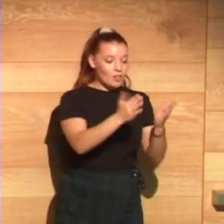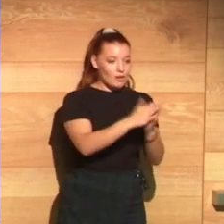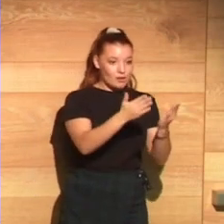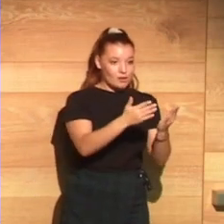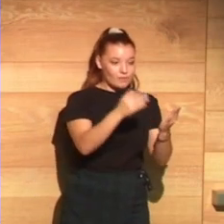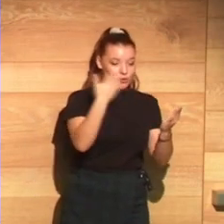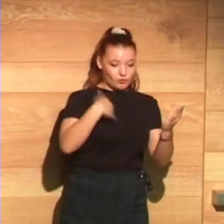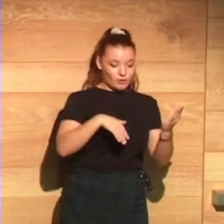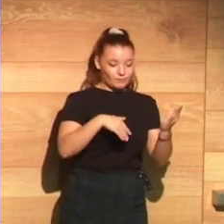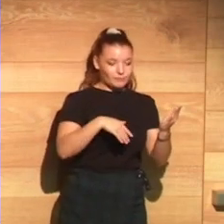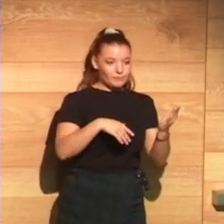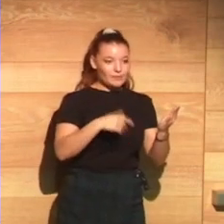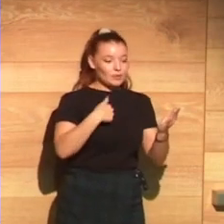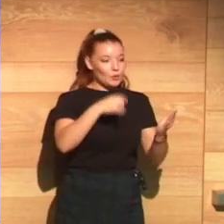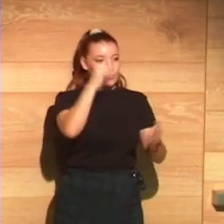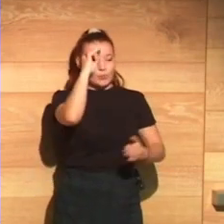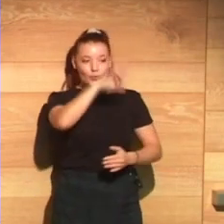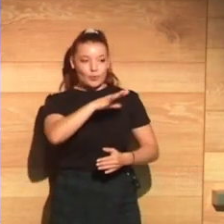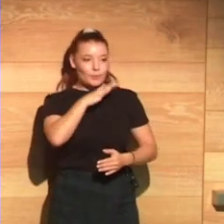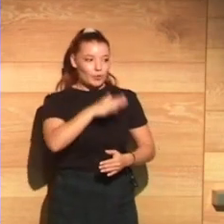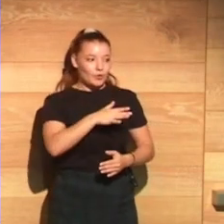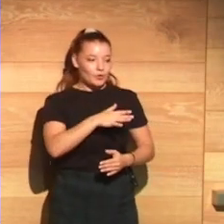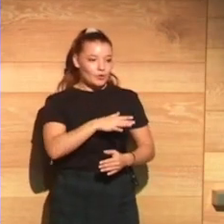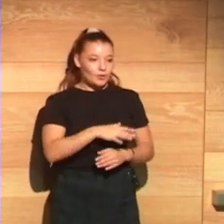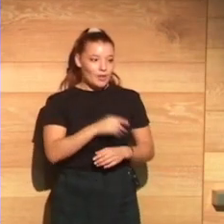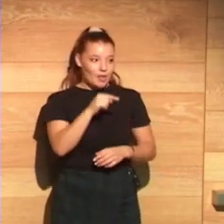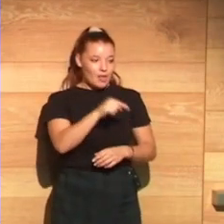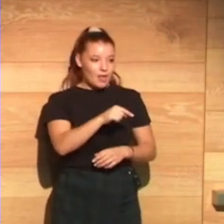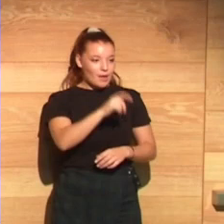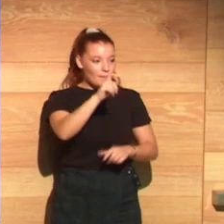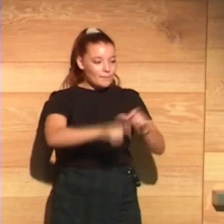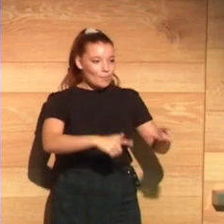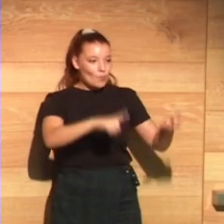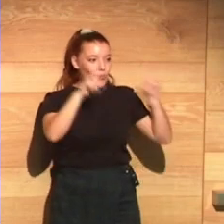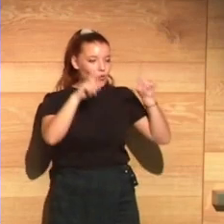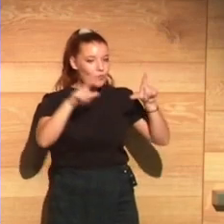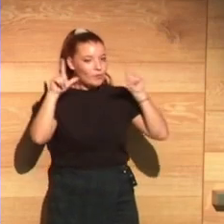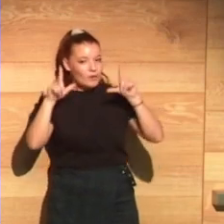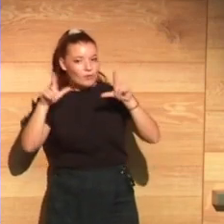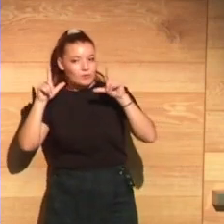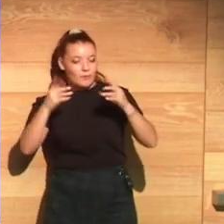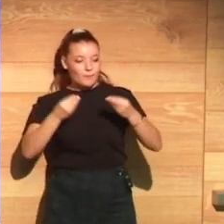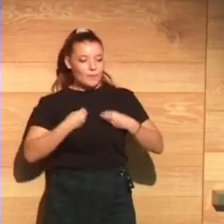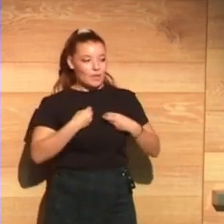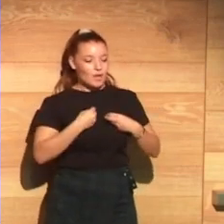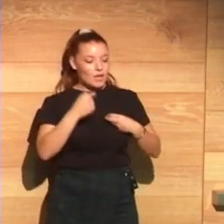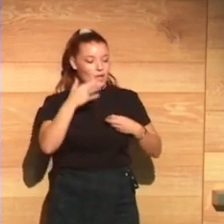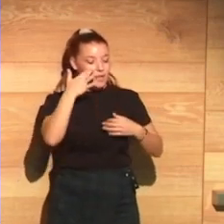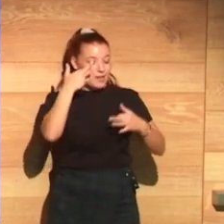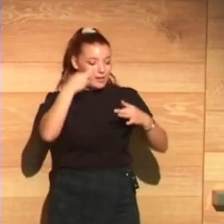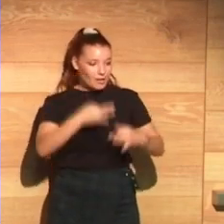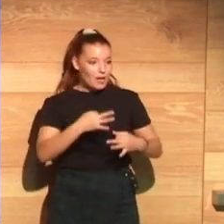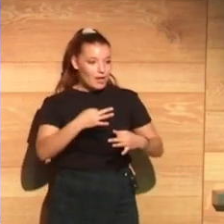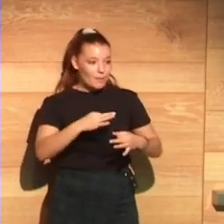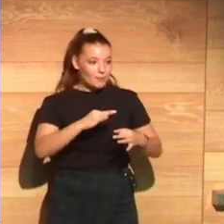después de hacer, o sea, cuando estaba con el libro, pues me impresionó muchísimo, porque ahí hay un cliché de